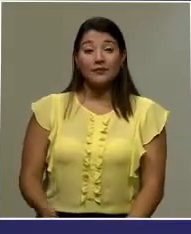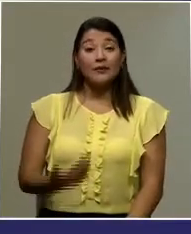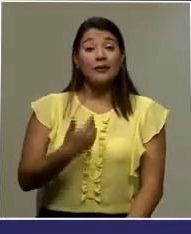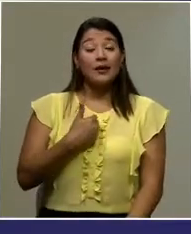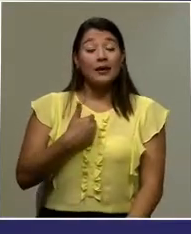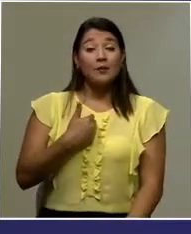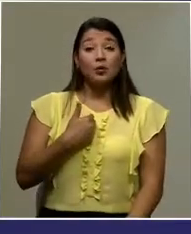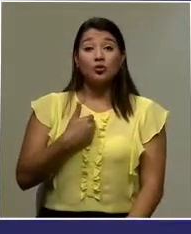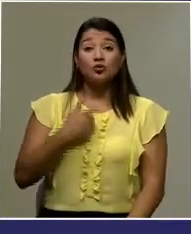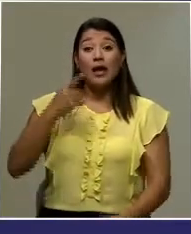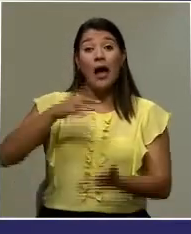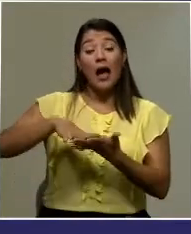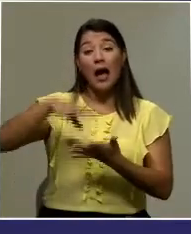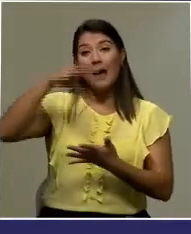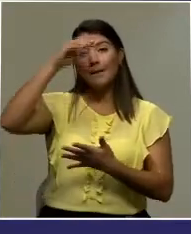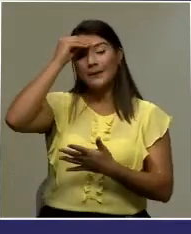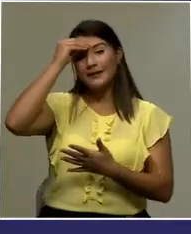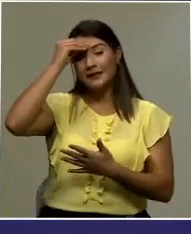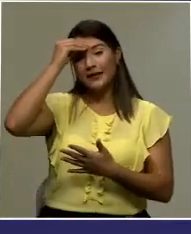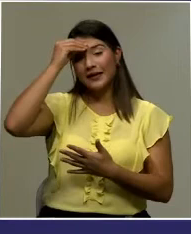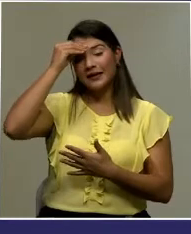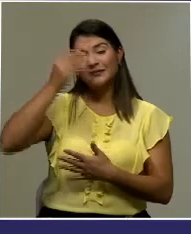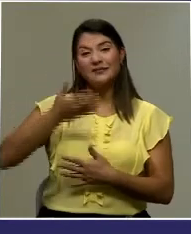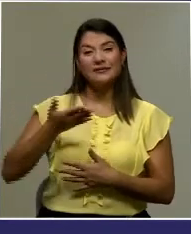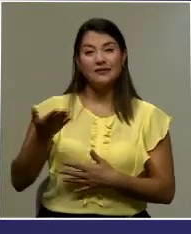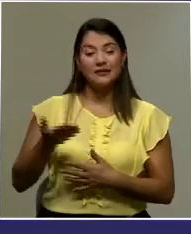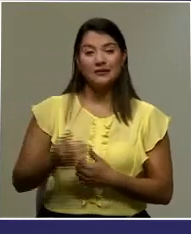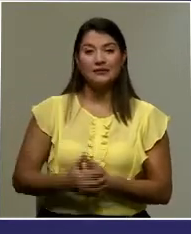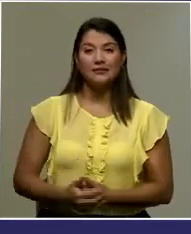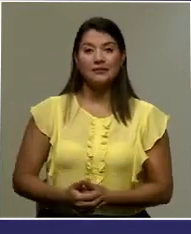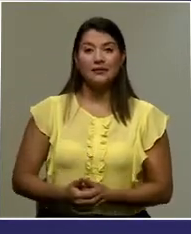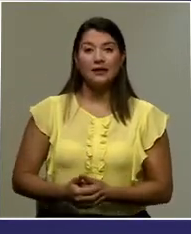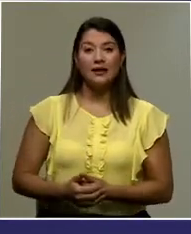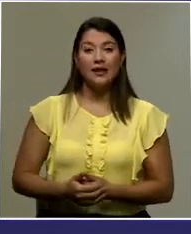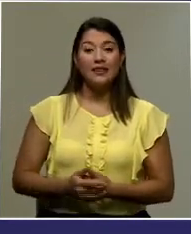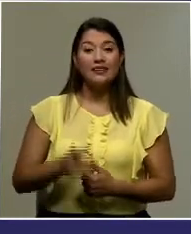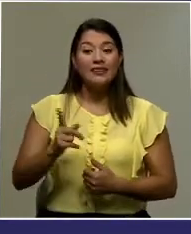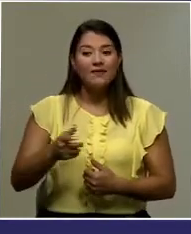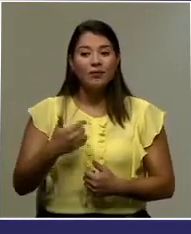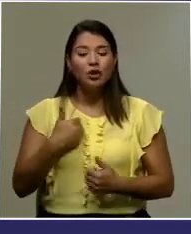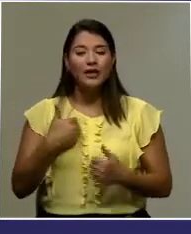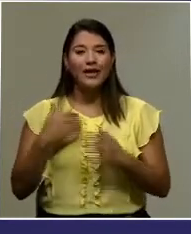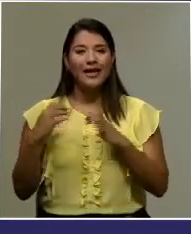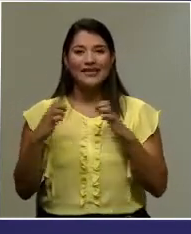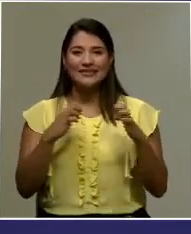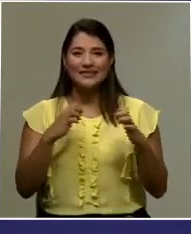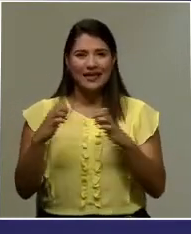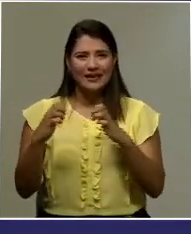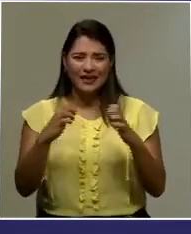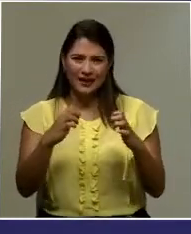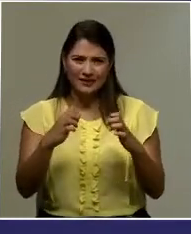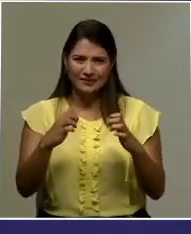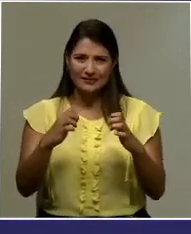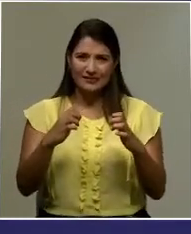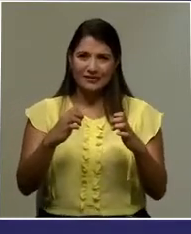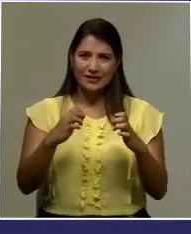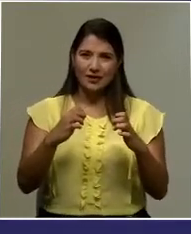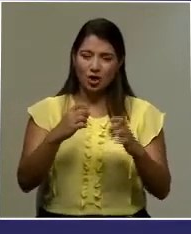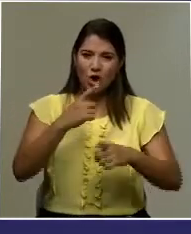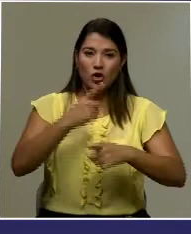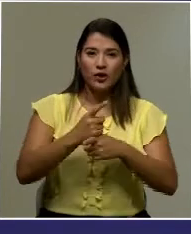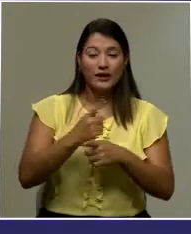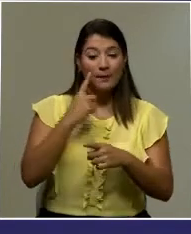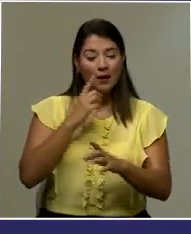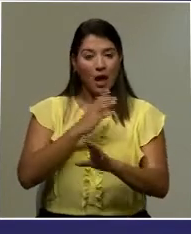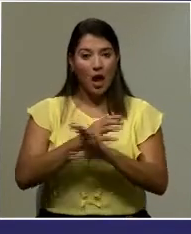Tenemos que aprender a tener estrategias eficaces para cuidarnos,